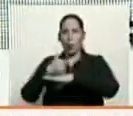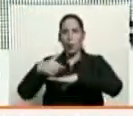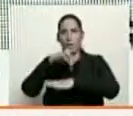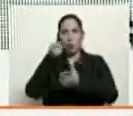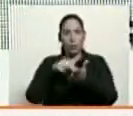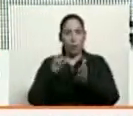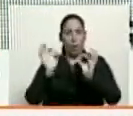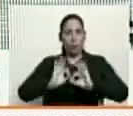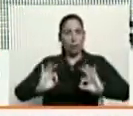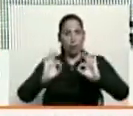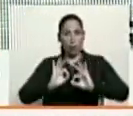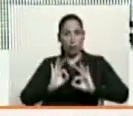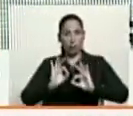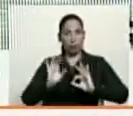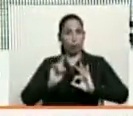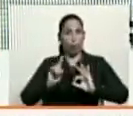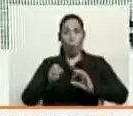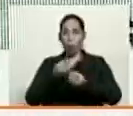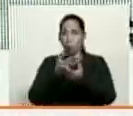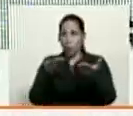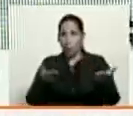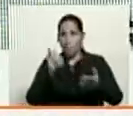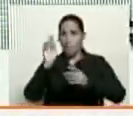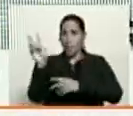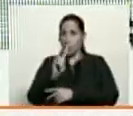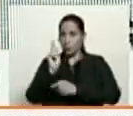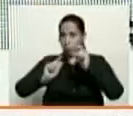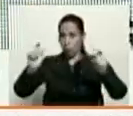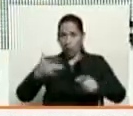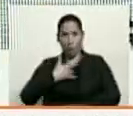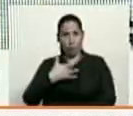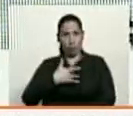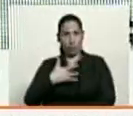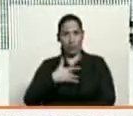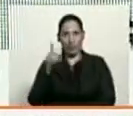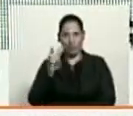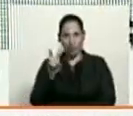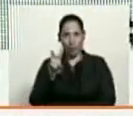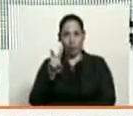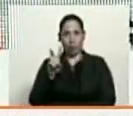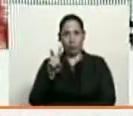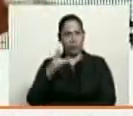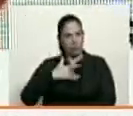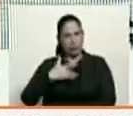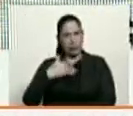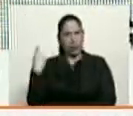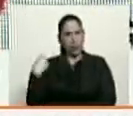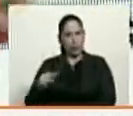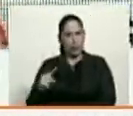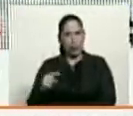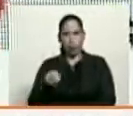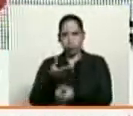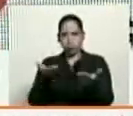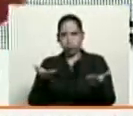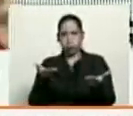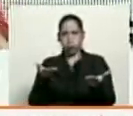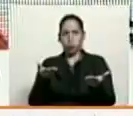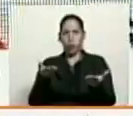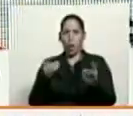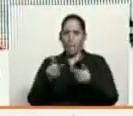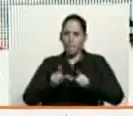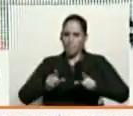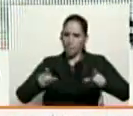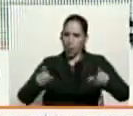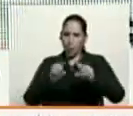nacional. Si usted es venezolano, usted es venezolana, siente que tiene o tiene usted un pedazo de terreno,